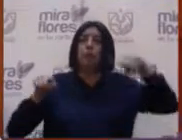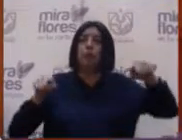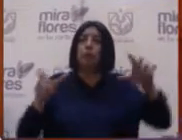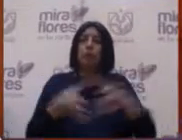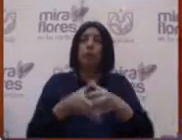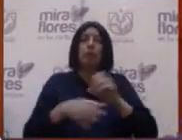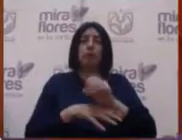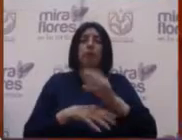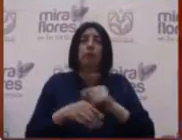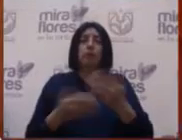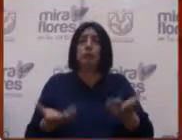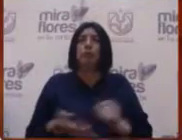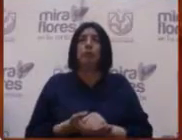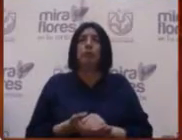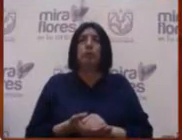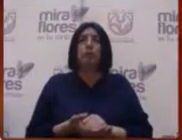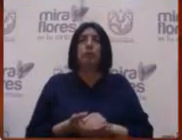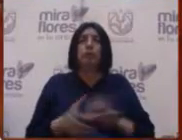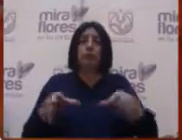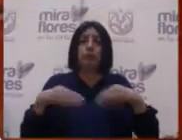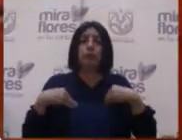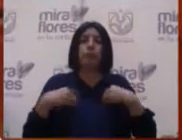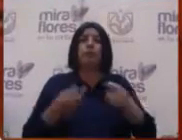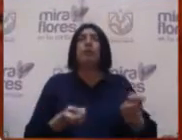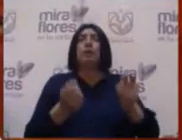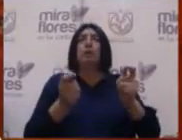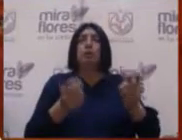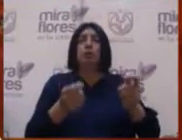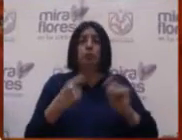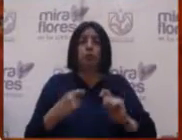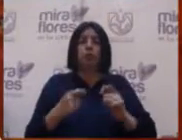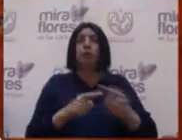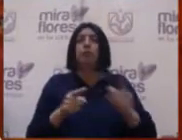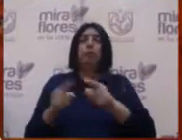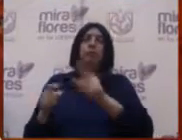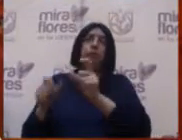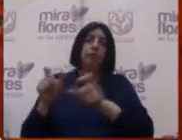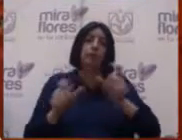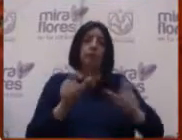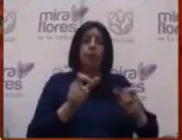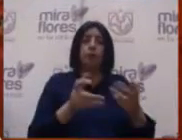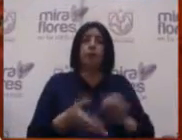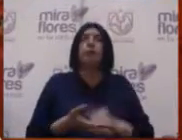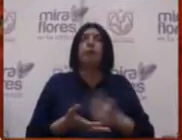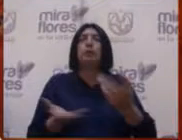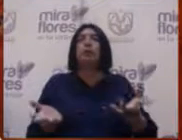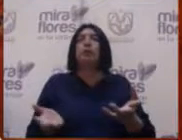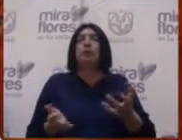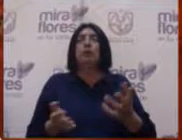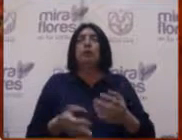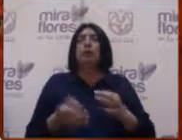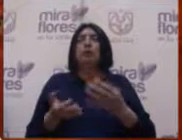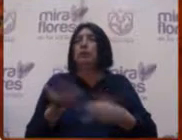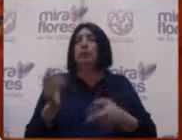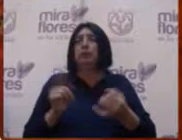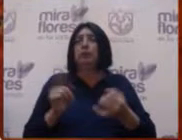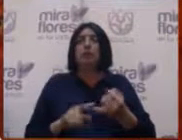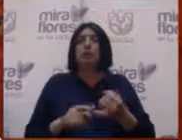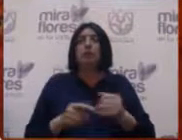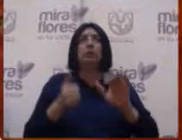de consejo a través del cual se acepta la donación ofrecida por diversas personas naturales y jurídicas consistentes